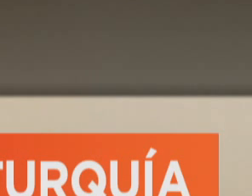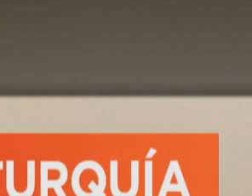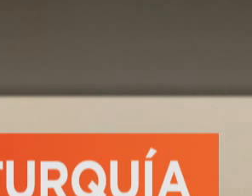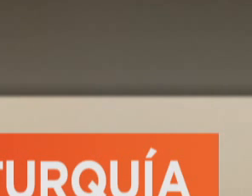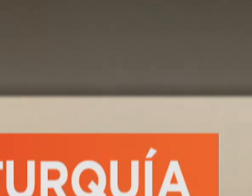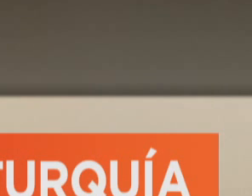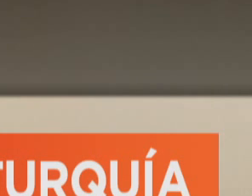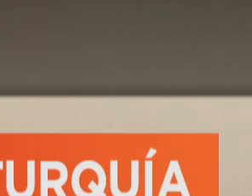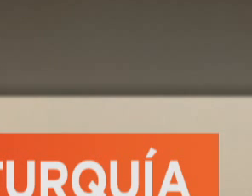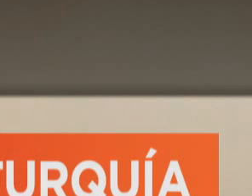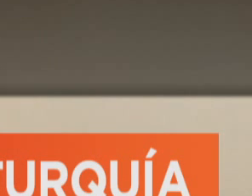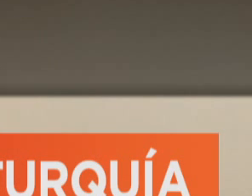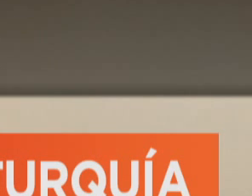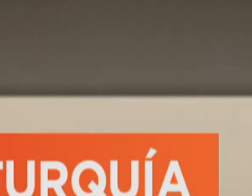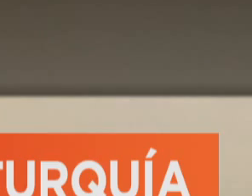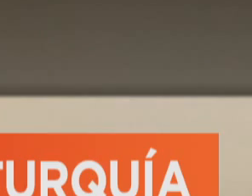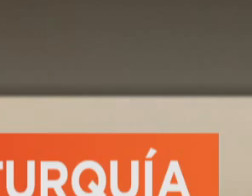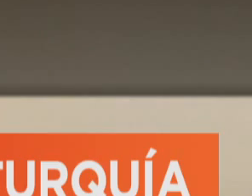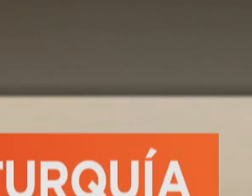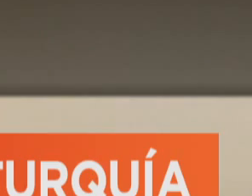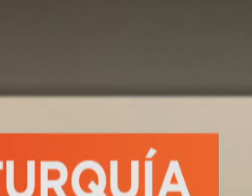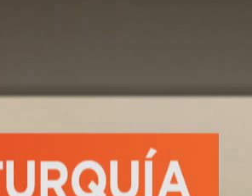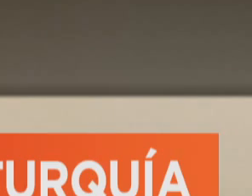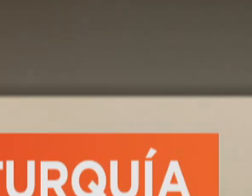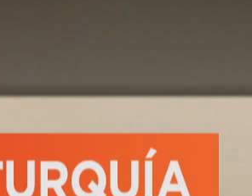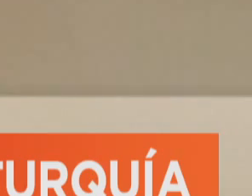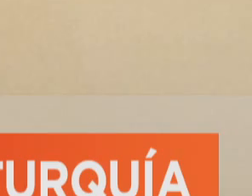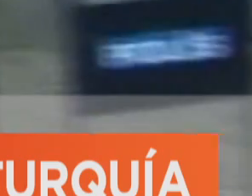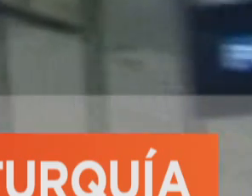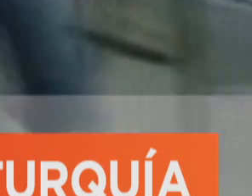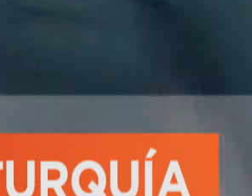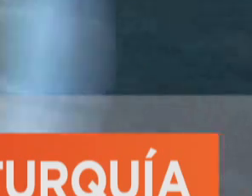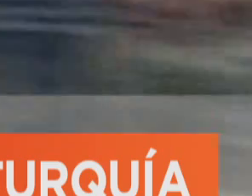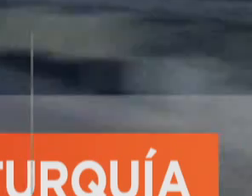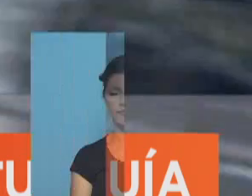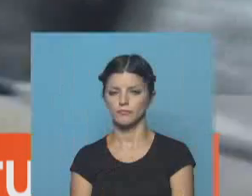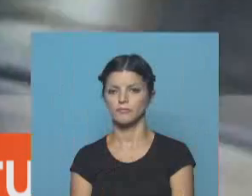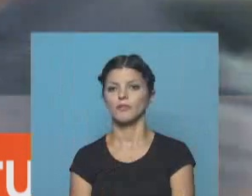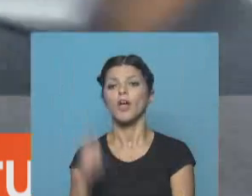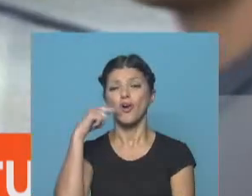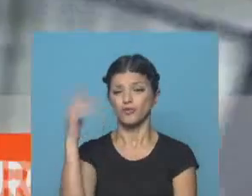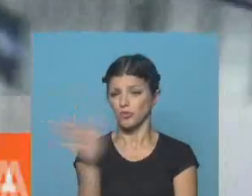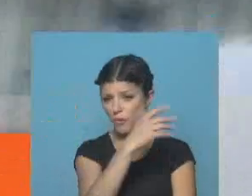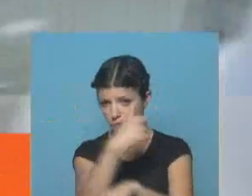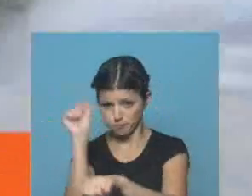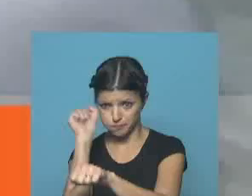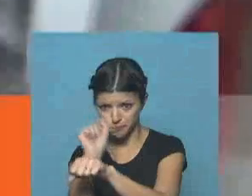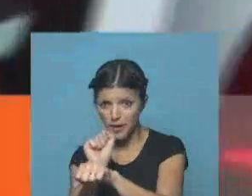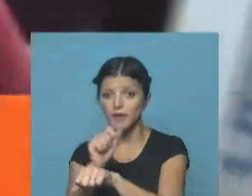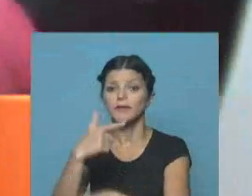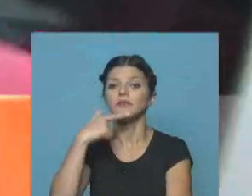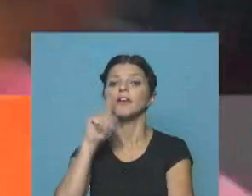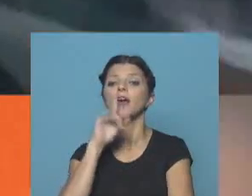da yani Türkiye'de karşılık bulmayacağını bilmesi gerekiyor. Con el encarcelamiento de Stubner, son 9